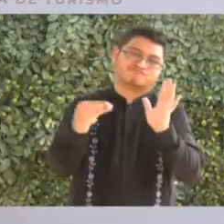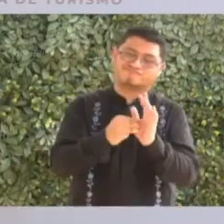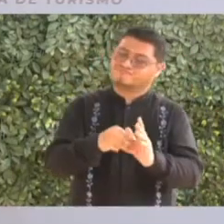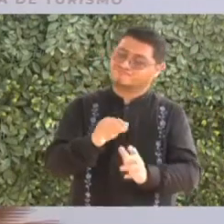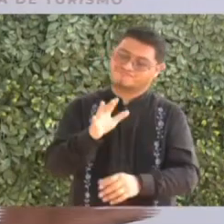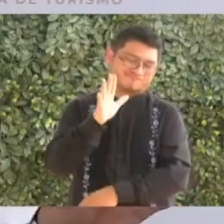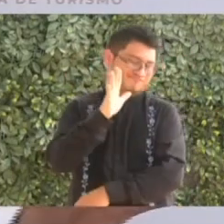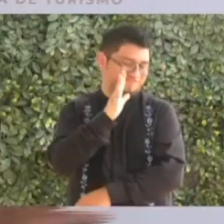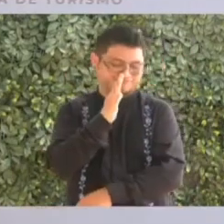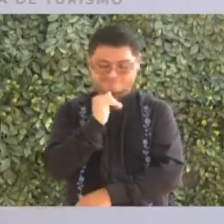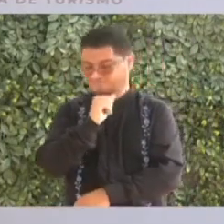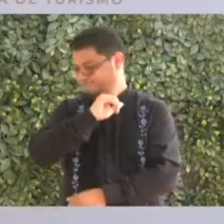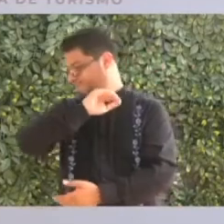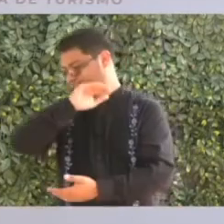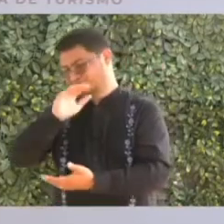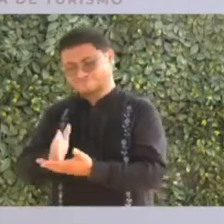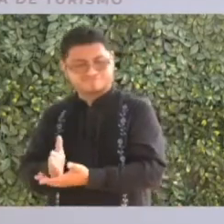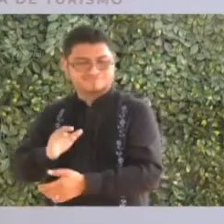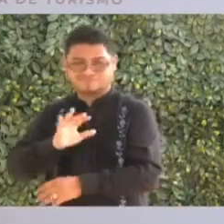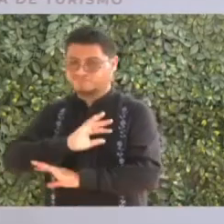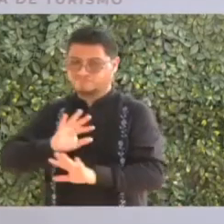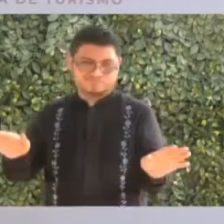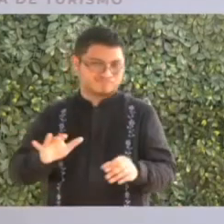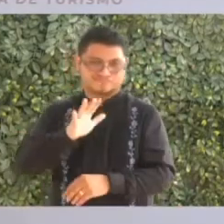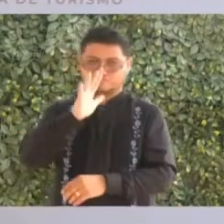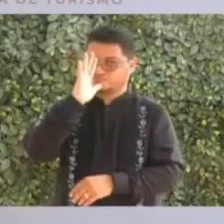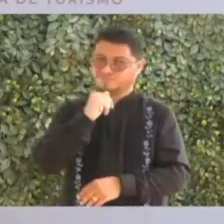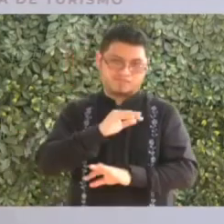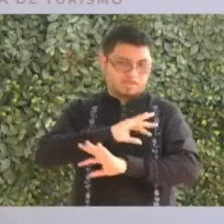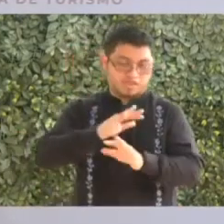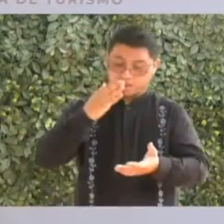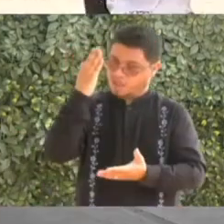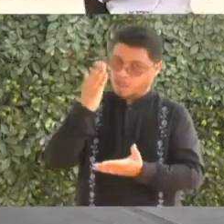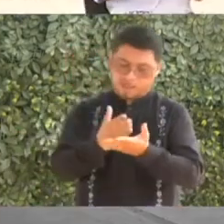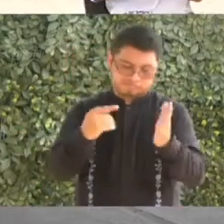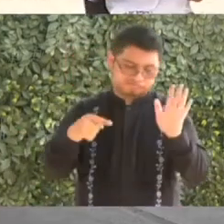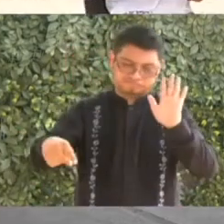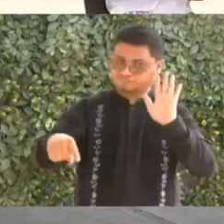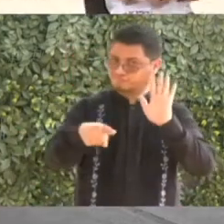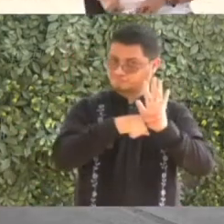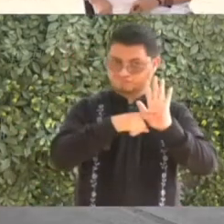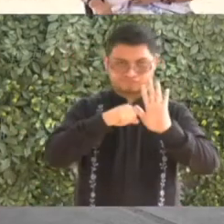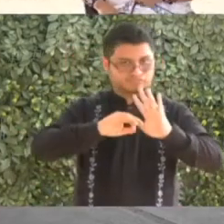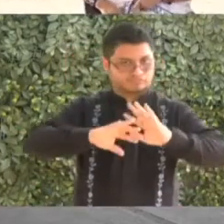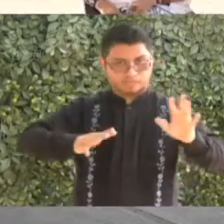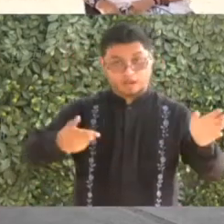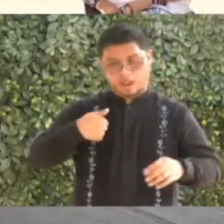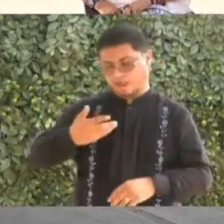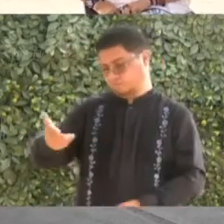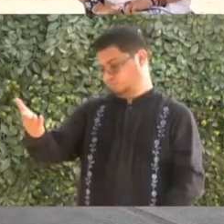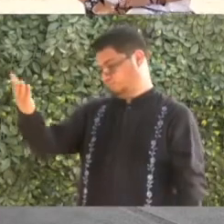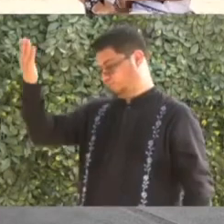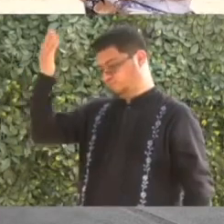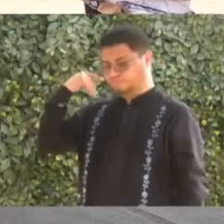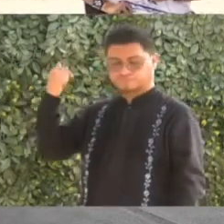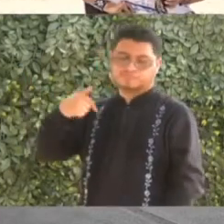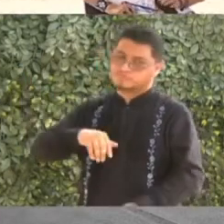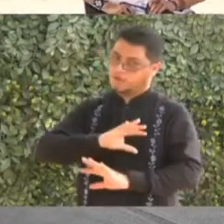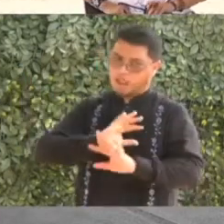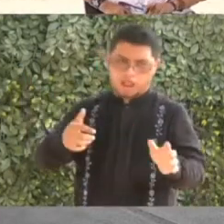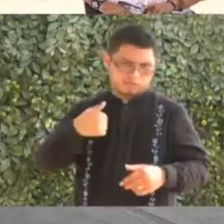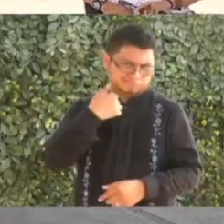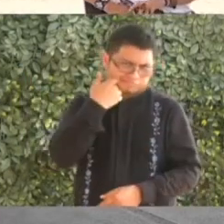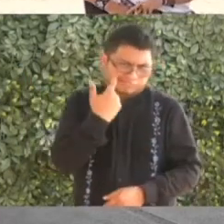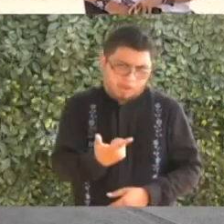puede. Eso ya es parte del pasado, que ya no queremos